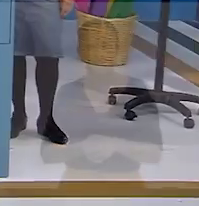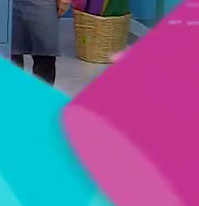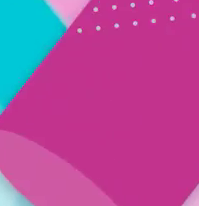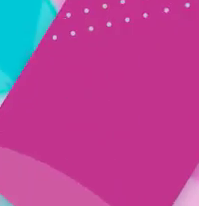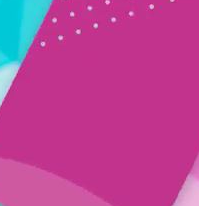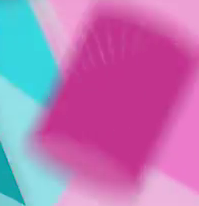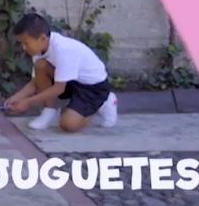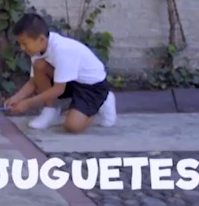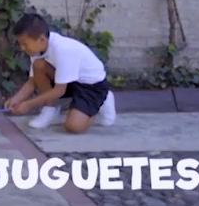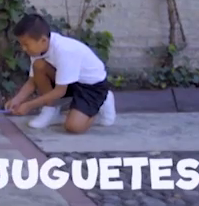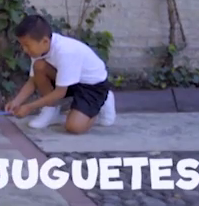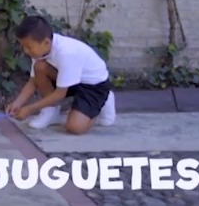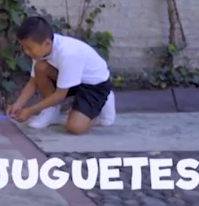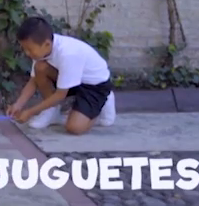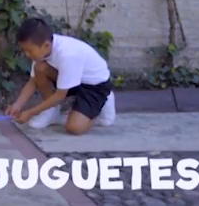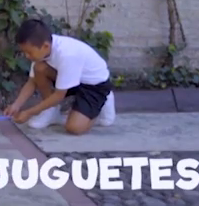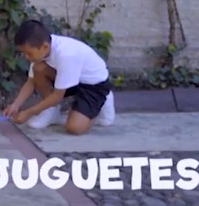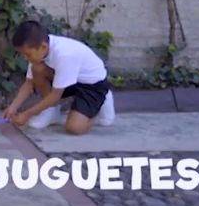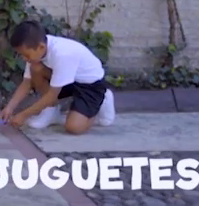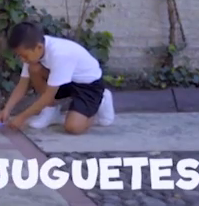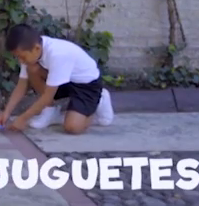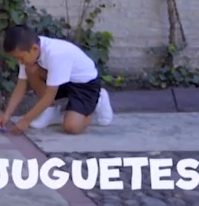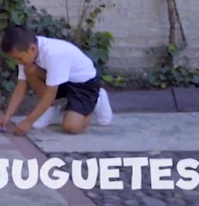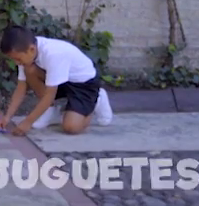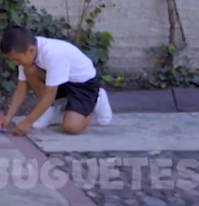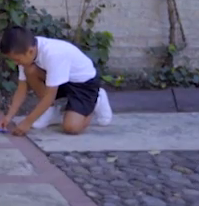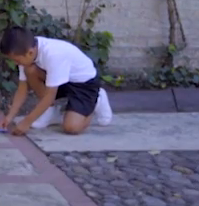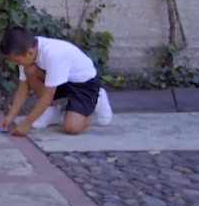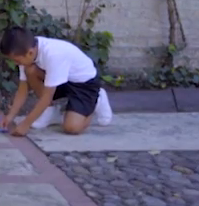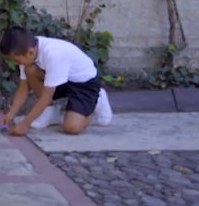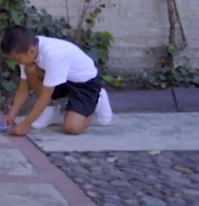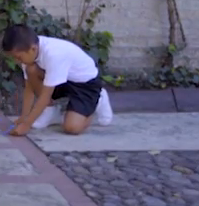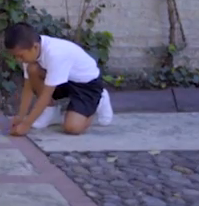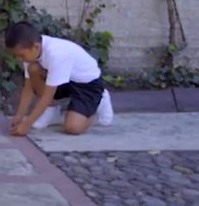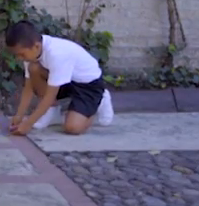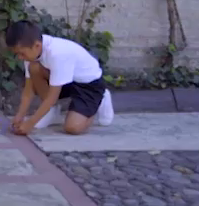¡Gracias! ¡Gracias!